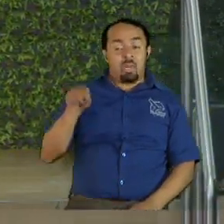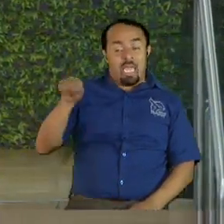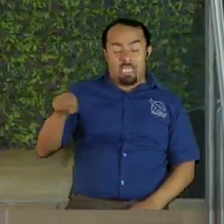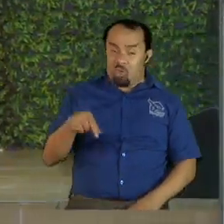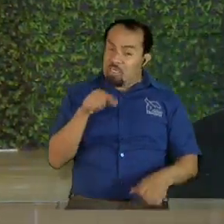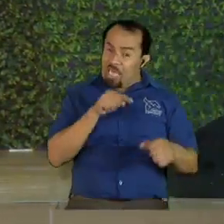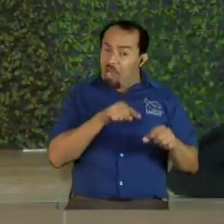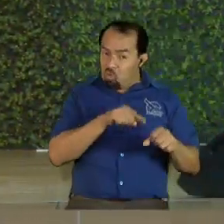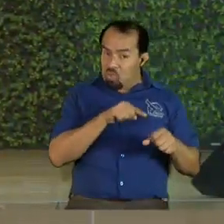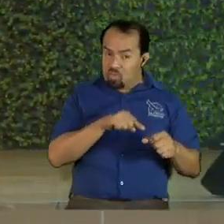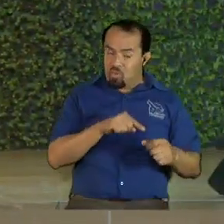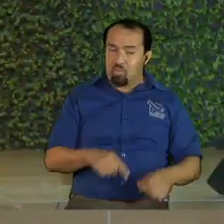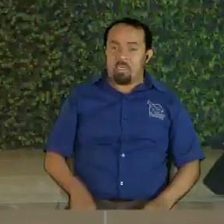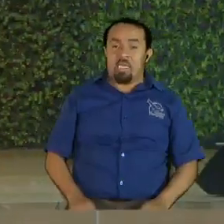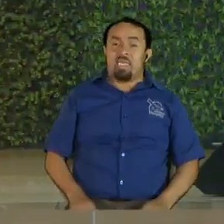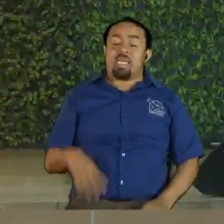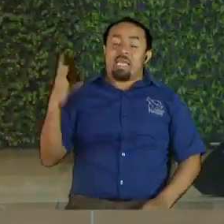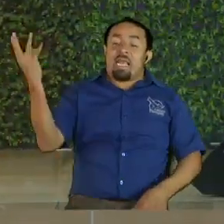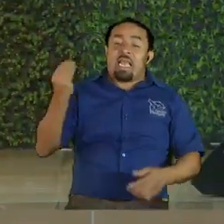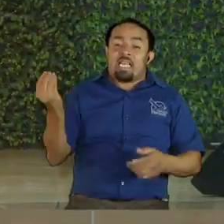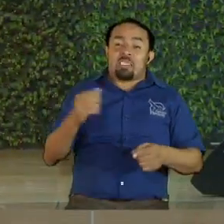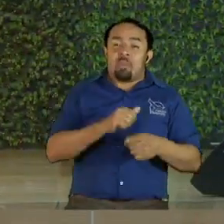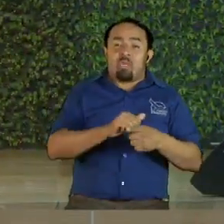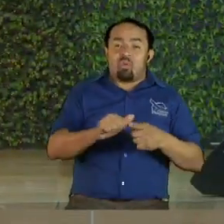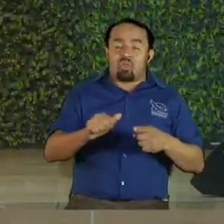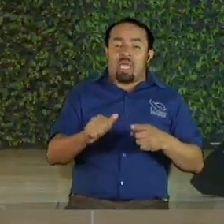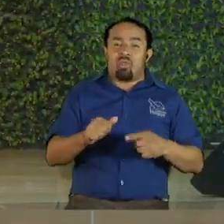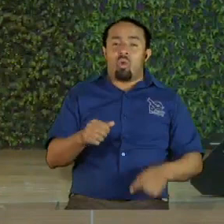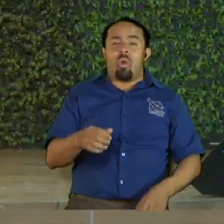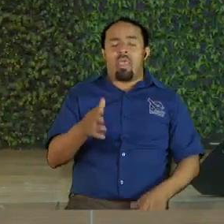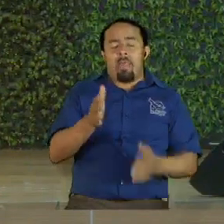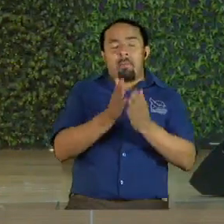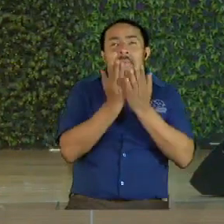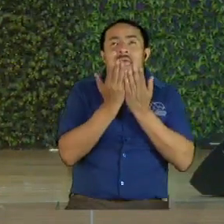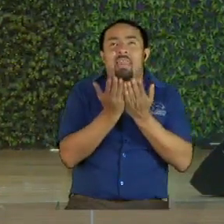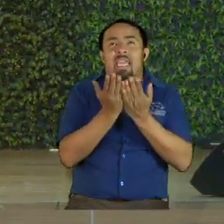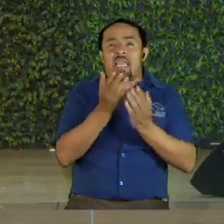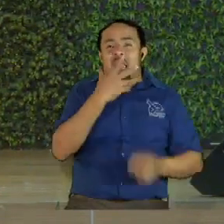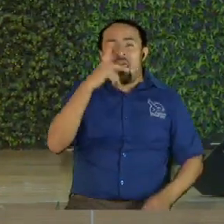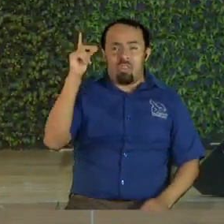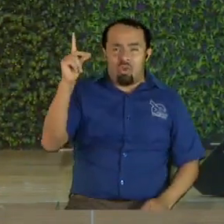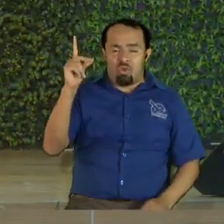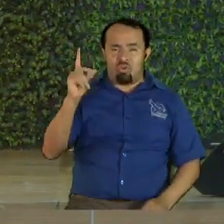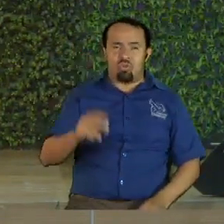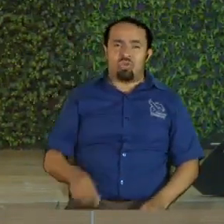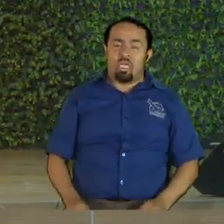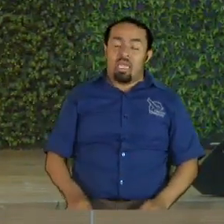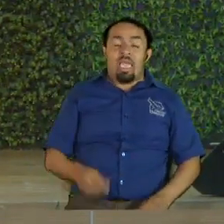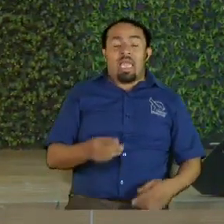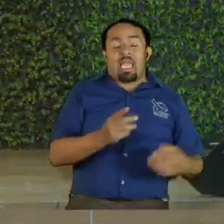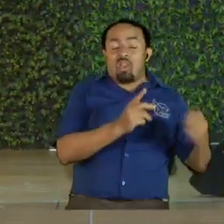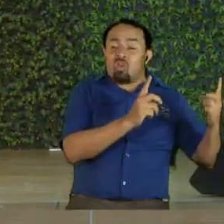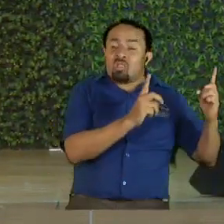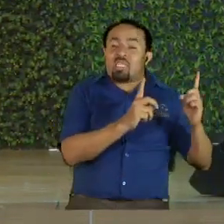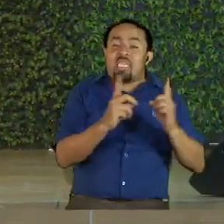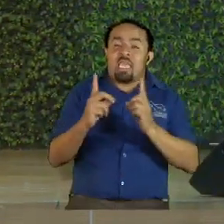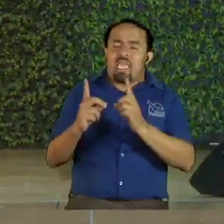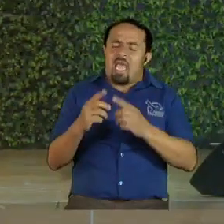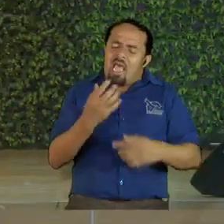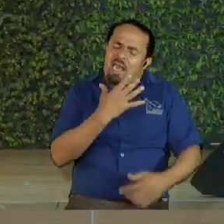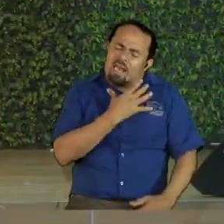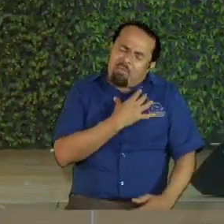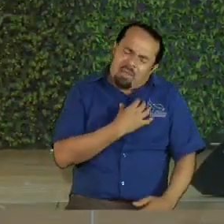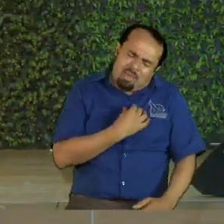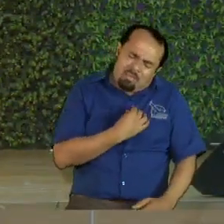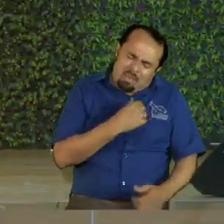Se trata de que el Espíritu Santo, suplicarle a Dios que por su bondad nos conduzca al arrepentimiento, porque el arrepentimiento es